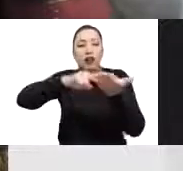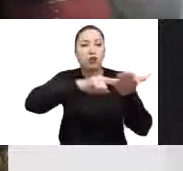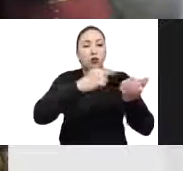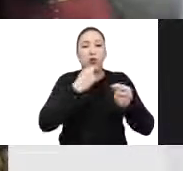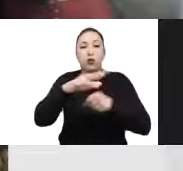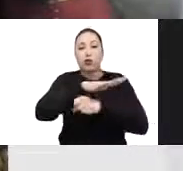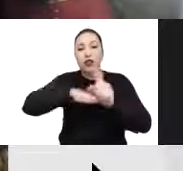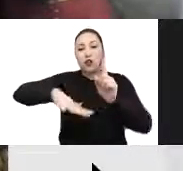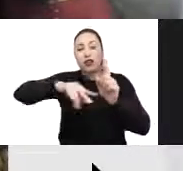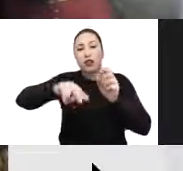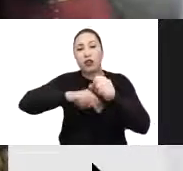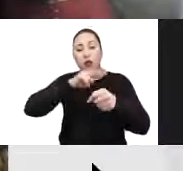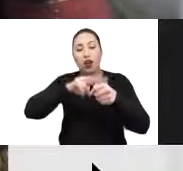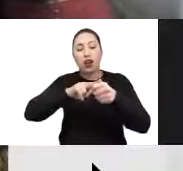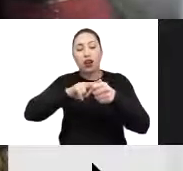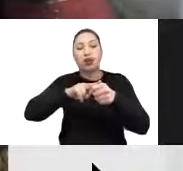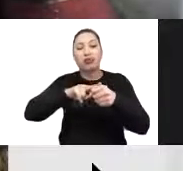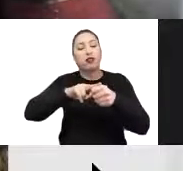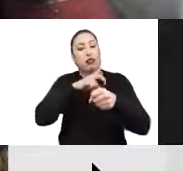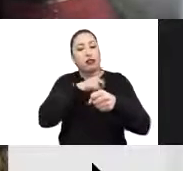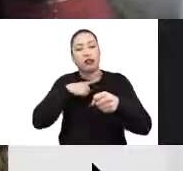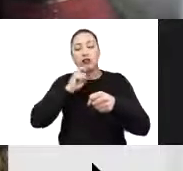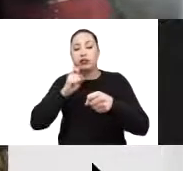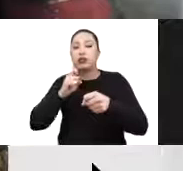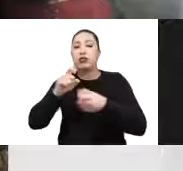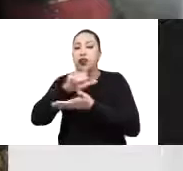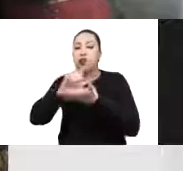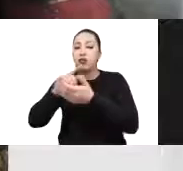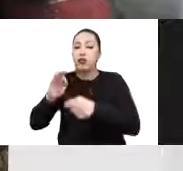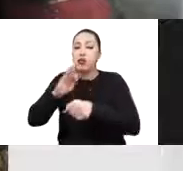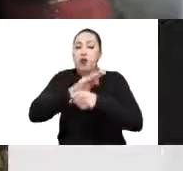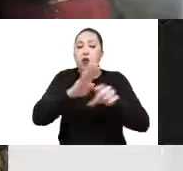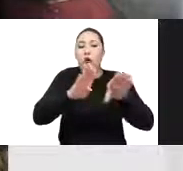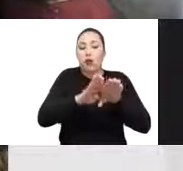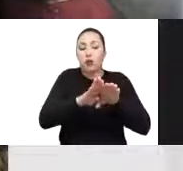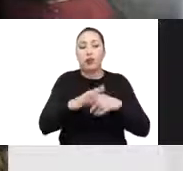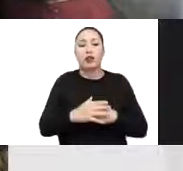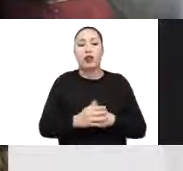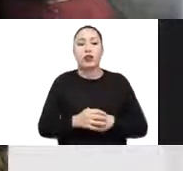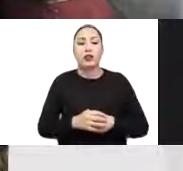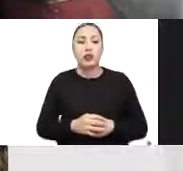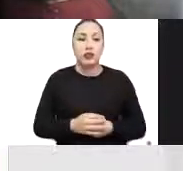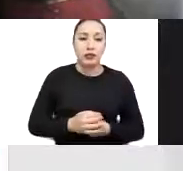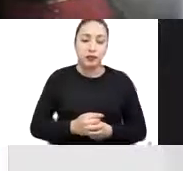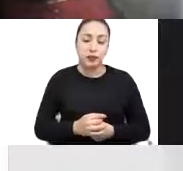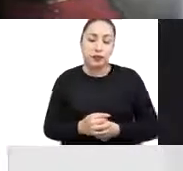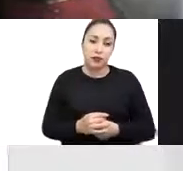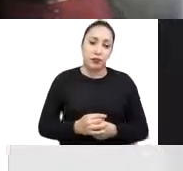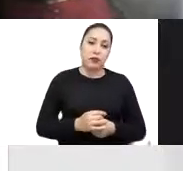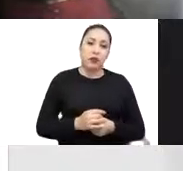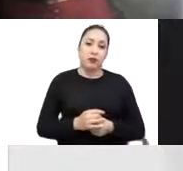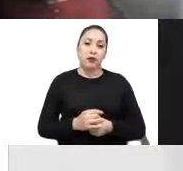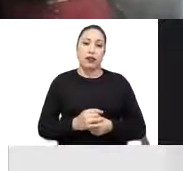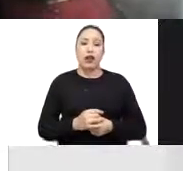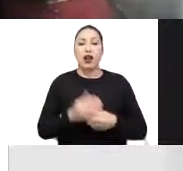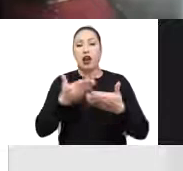a nivel legal, a nivel de política pública. La que sigue, por favor. Entonces, en varios ejercicios, como